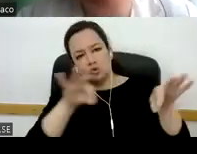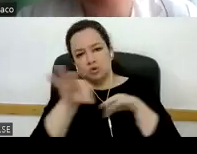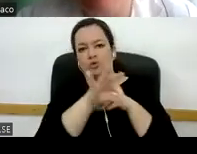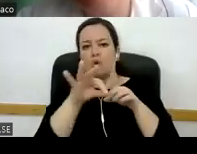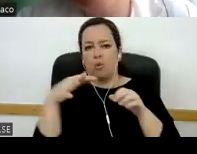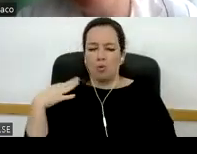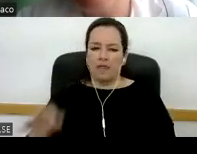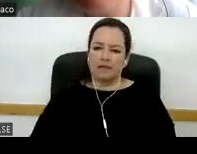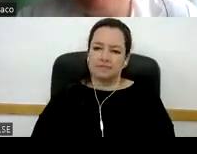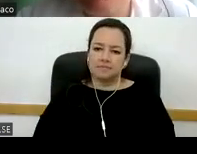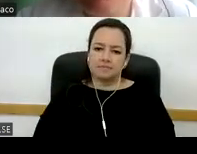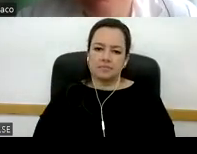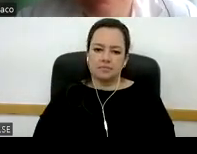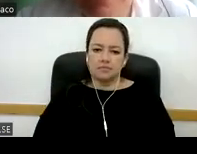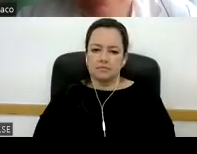riesgo cardiovascular.